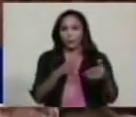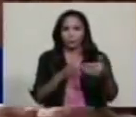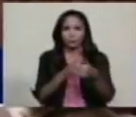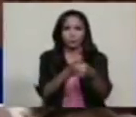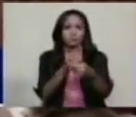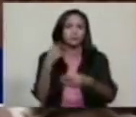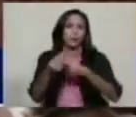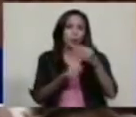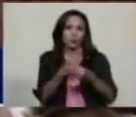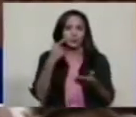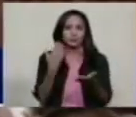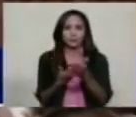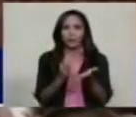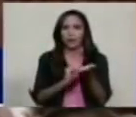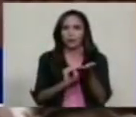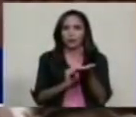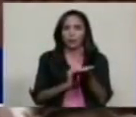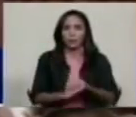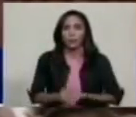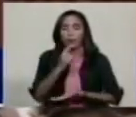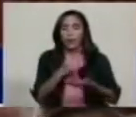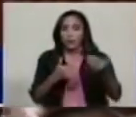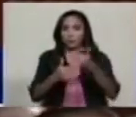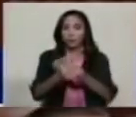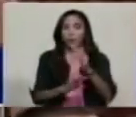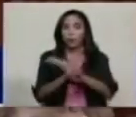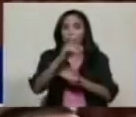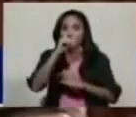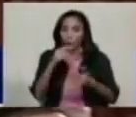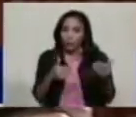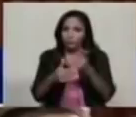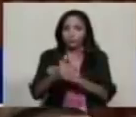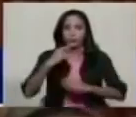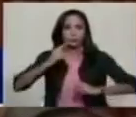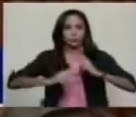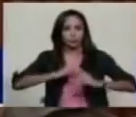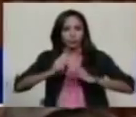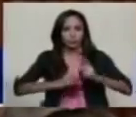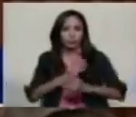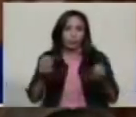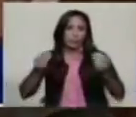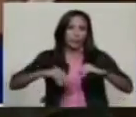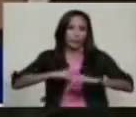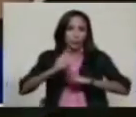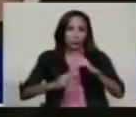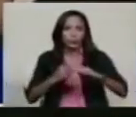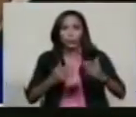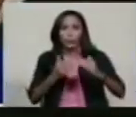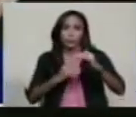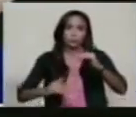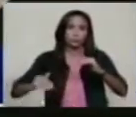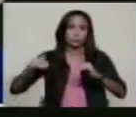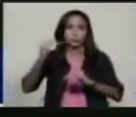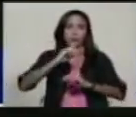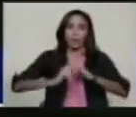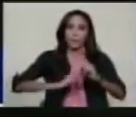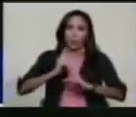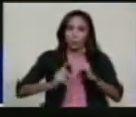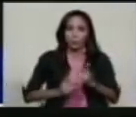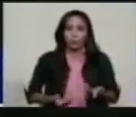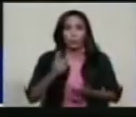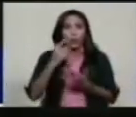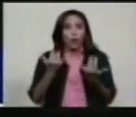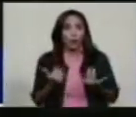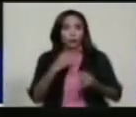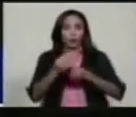quiere decir que dentro de los próximos 4 años nosotros debemos estar produciendo el doble de la producción de hoy en día,